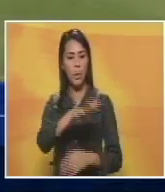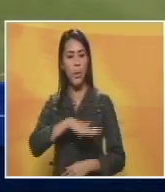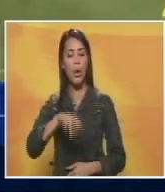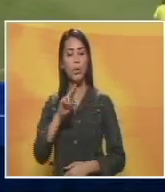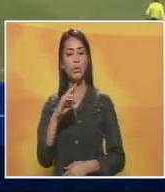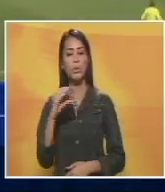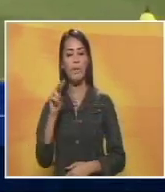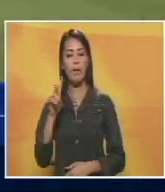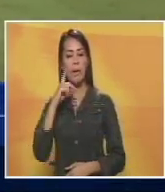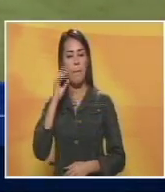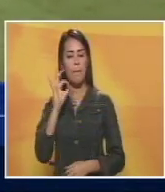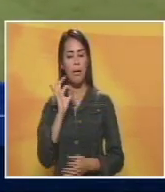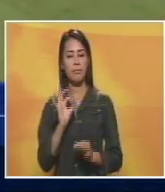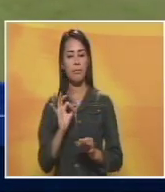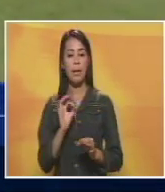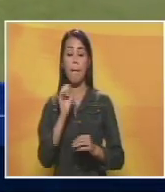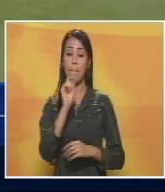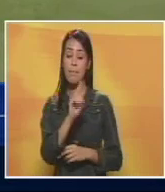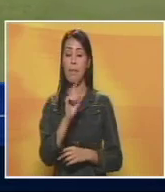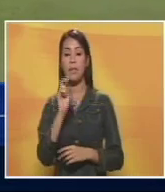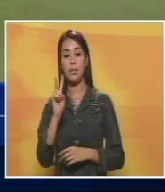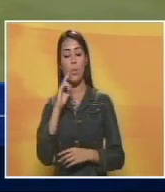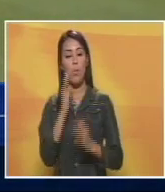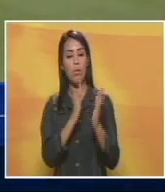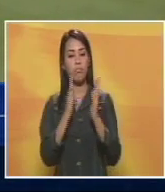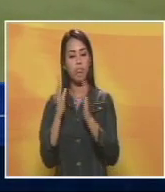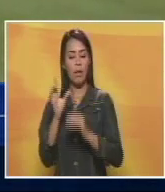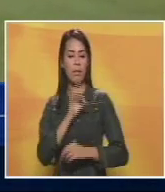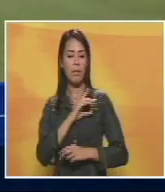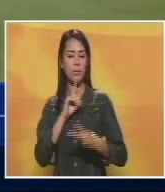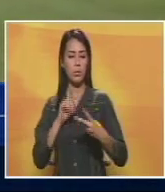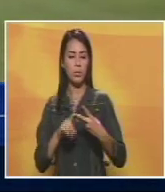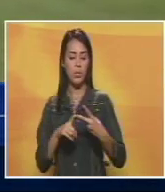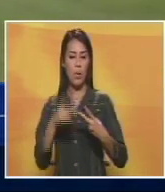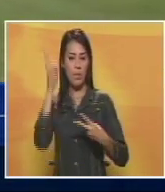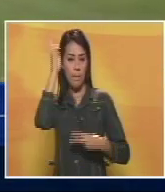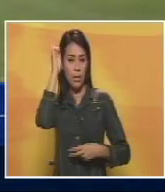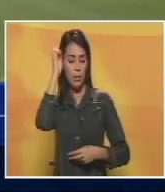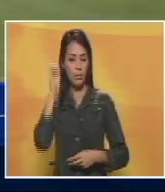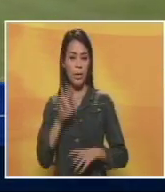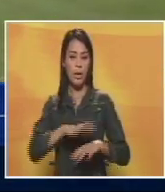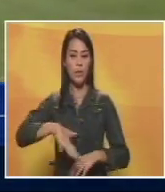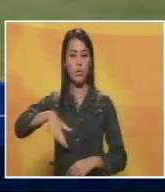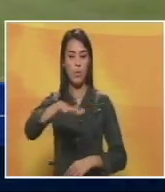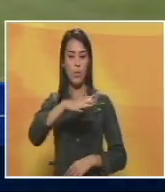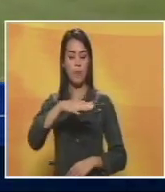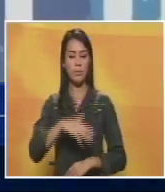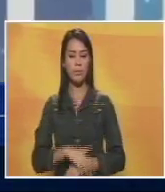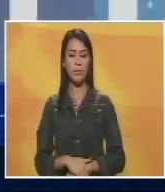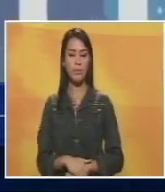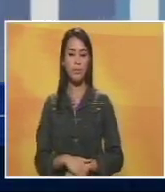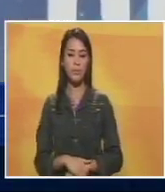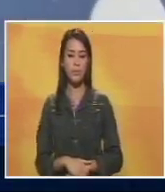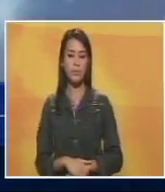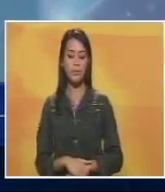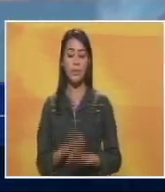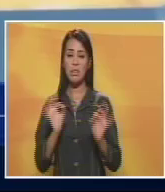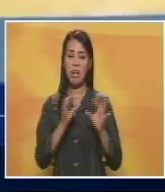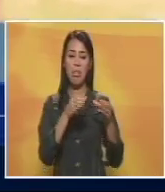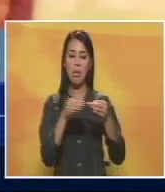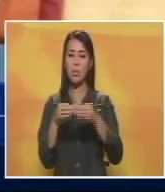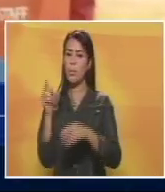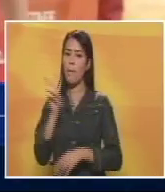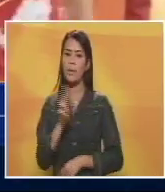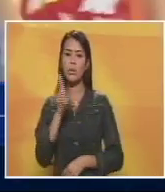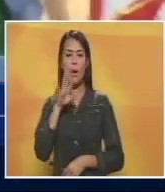UCB, tras jugar la primera y segunda fase ante Everton de Chile y Sport Huancayo de Perú en el Estadio Metropolitano de Cabudare. Ningún equipo